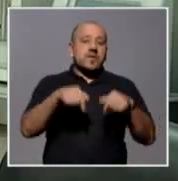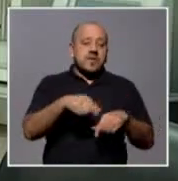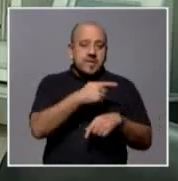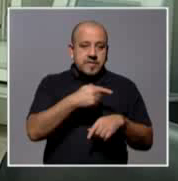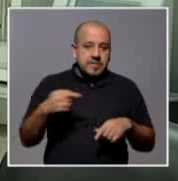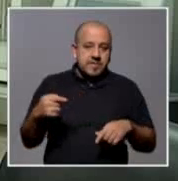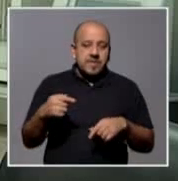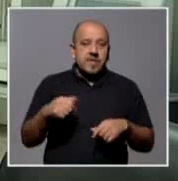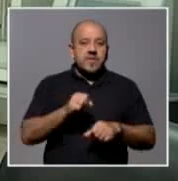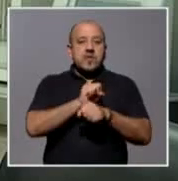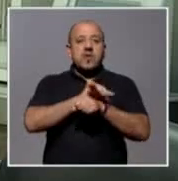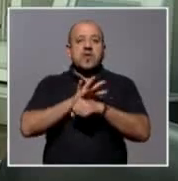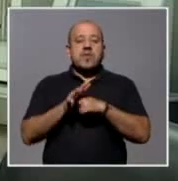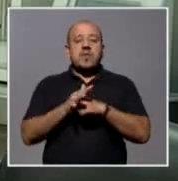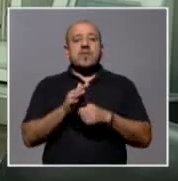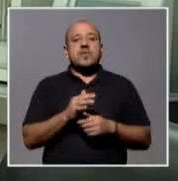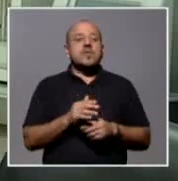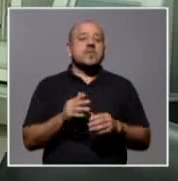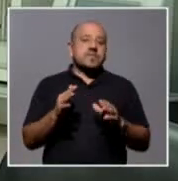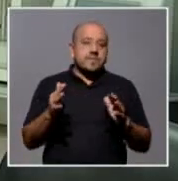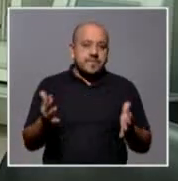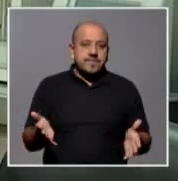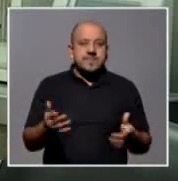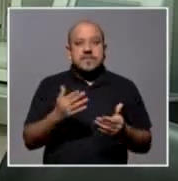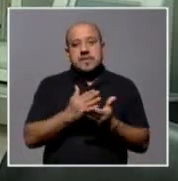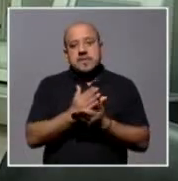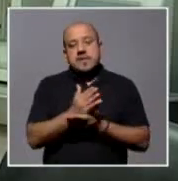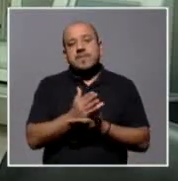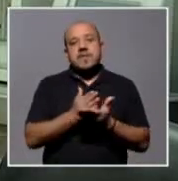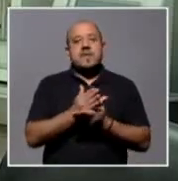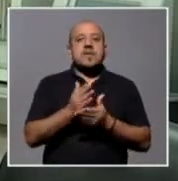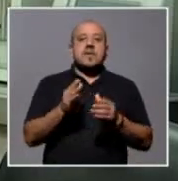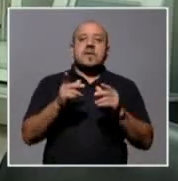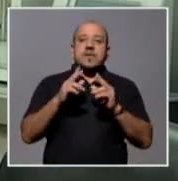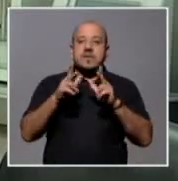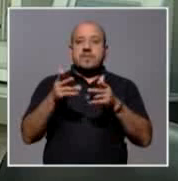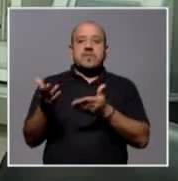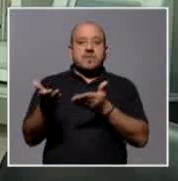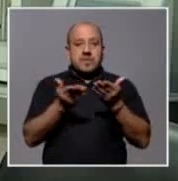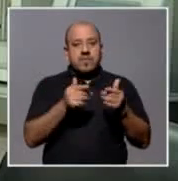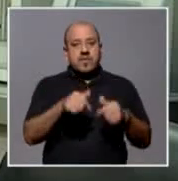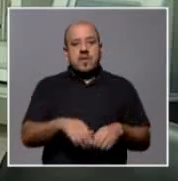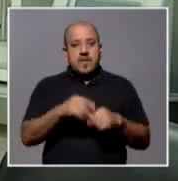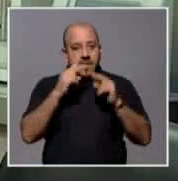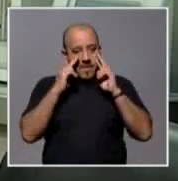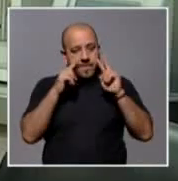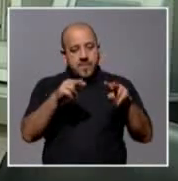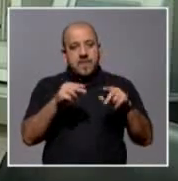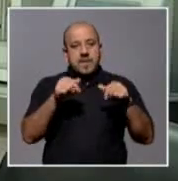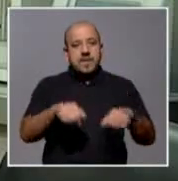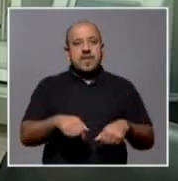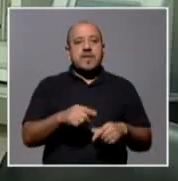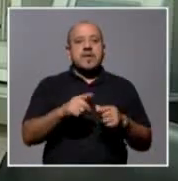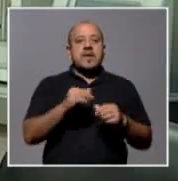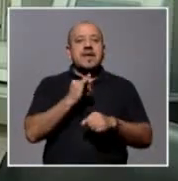cuestión del coronavirus que anda en la vuelta. Por supuesto, siempre los invitamos también a visitar las redes y la página del mismísimo